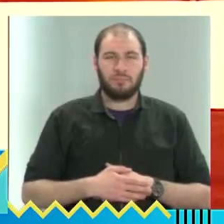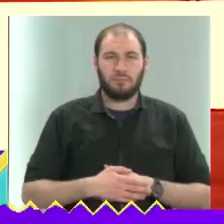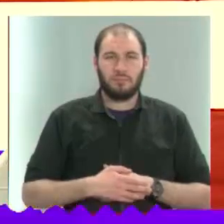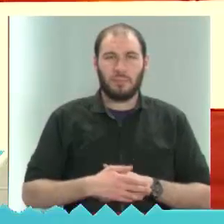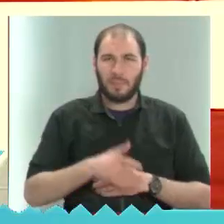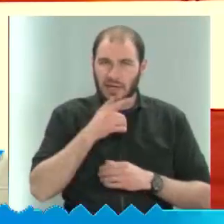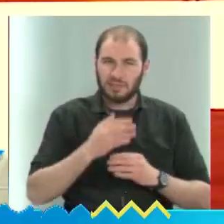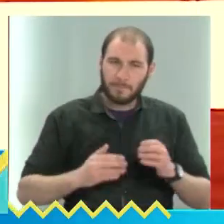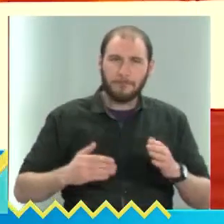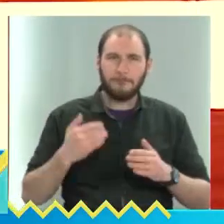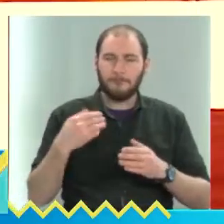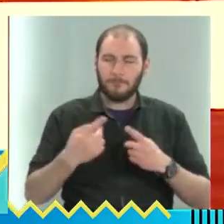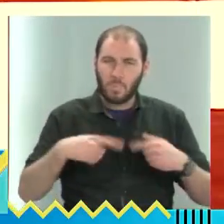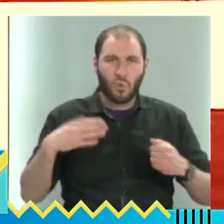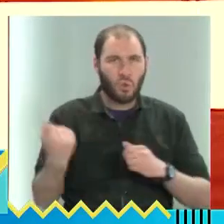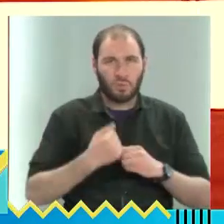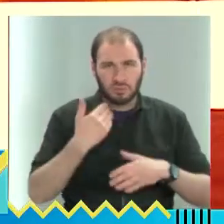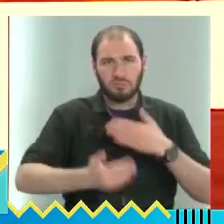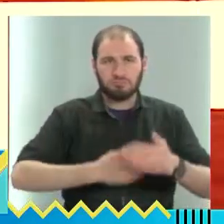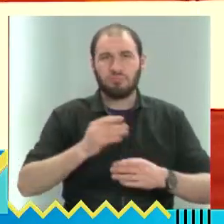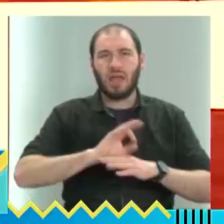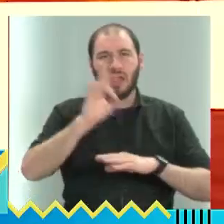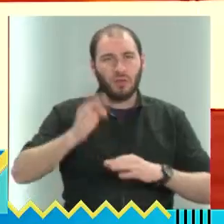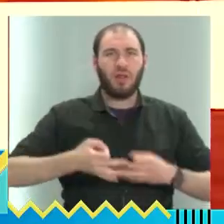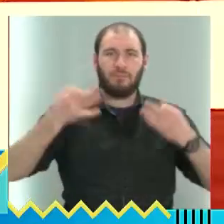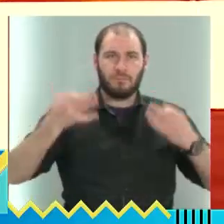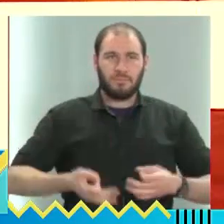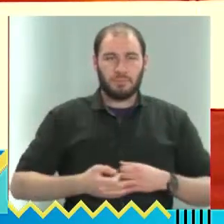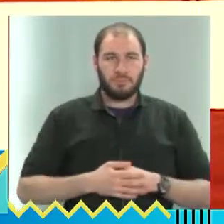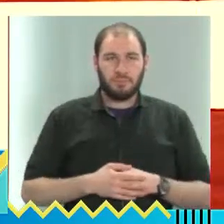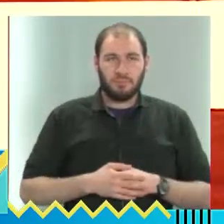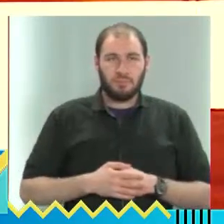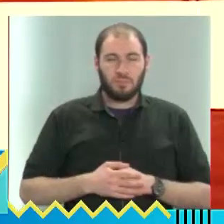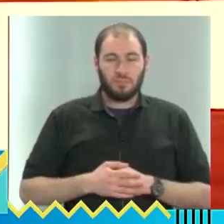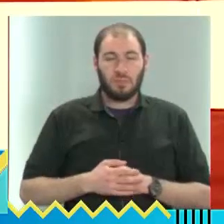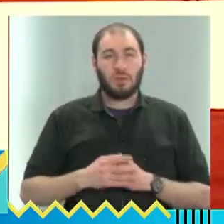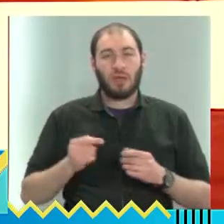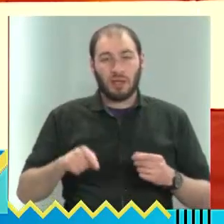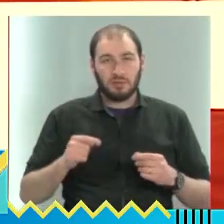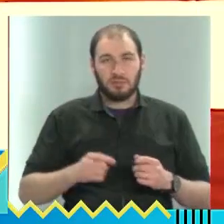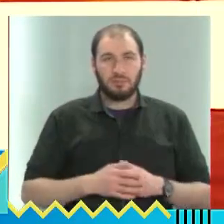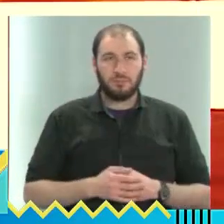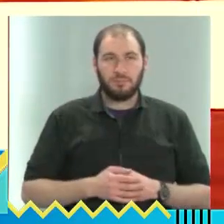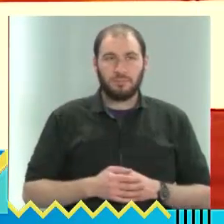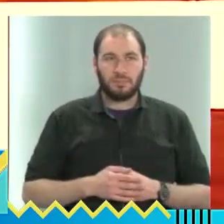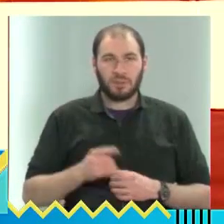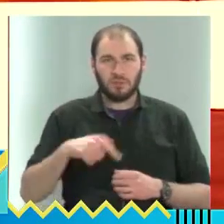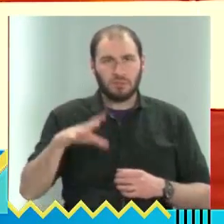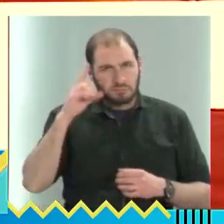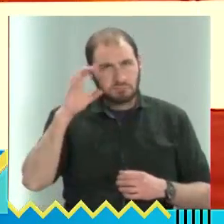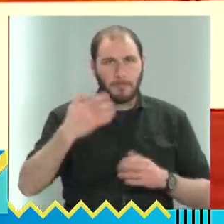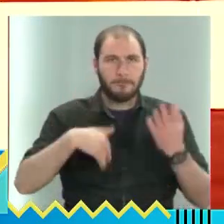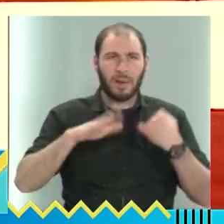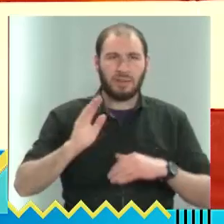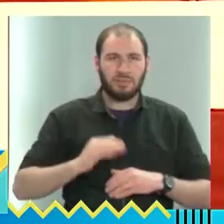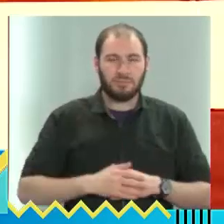haciendo como hitos de una buena arquitectura que por suerte cada vez se va teniendo más en cuenta,